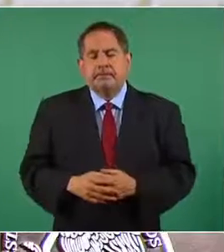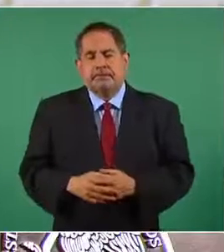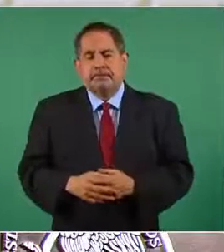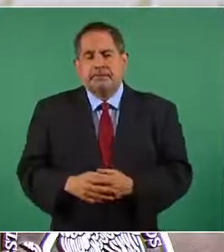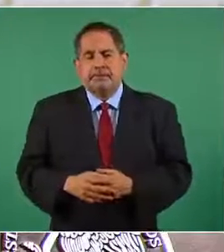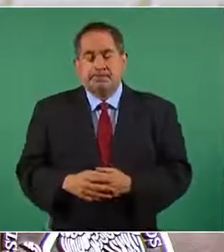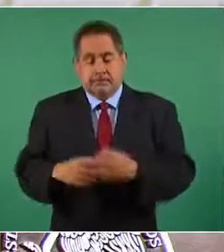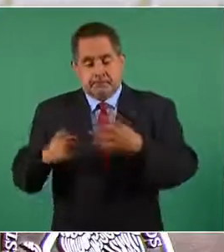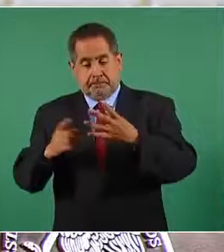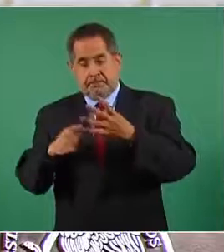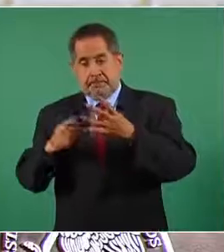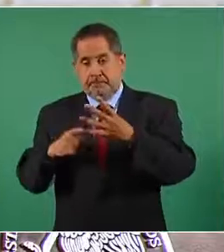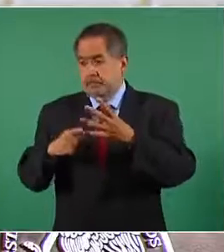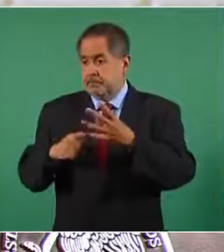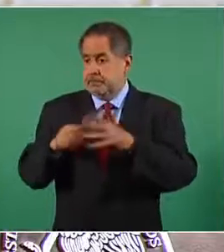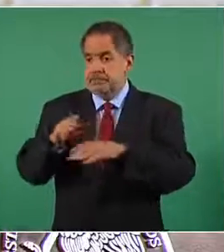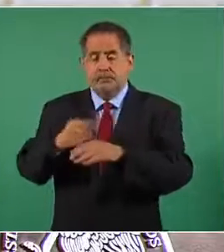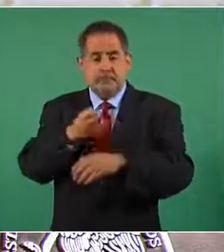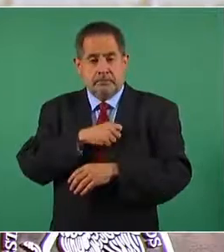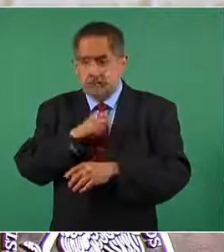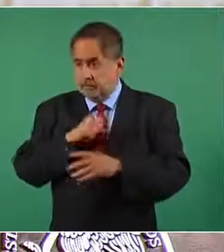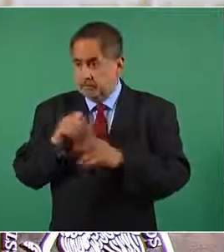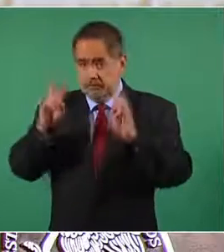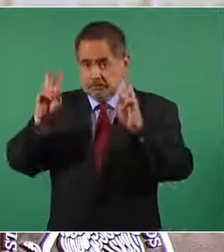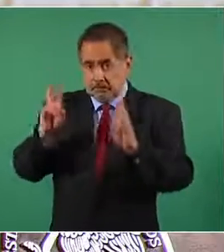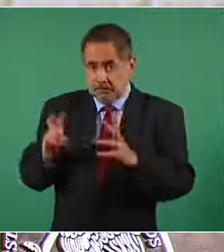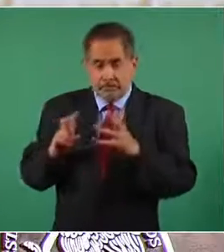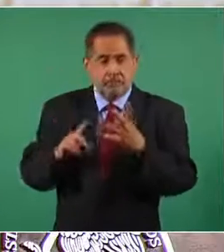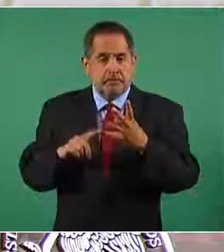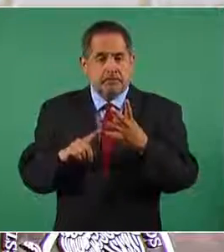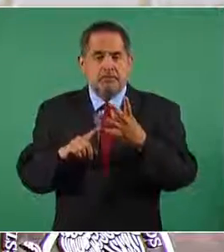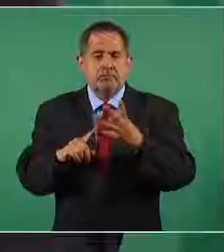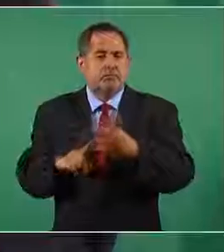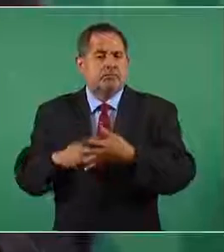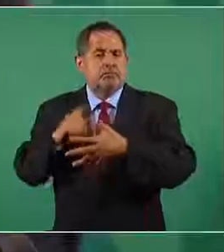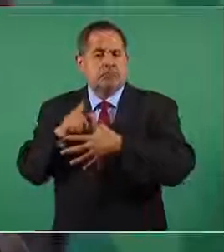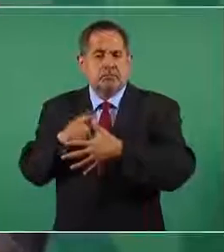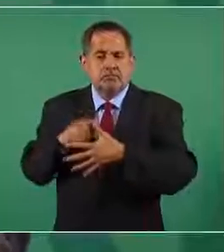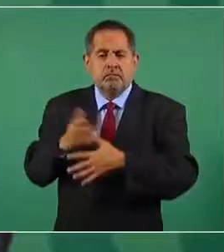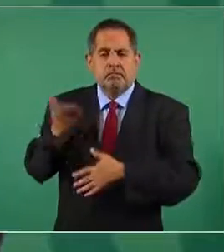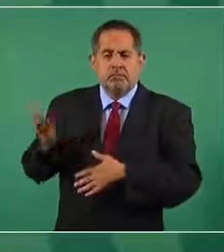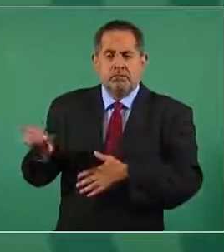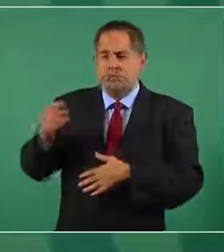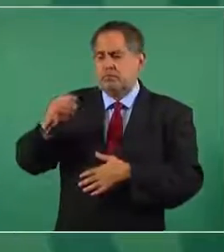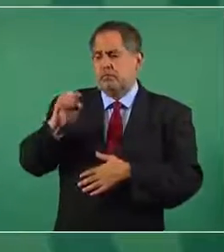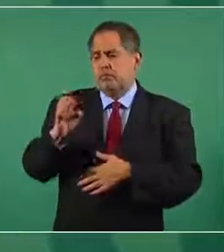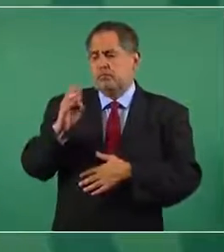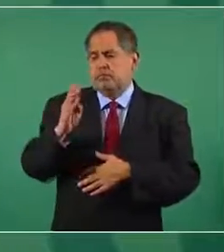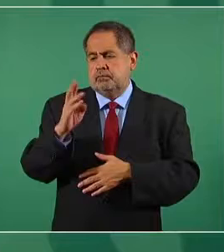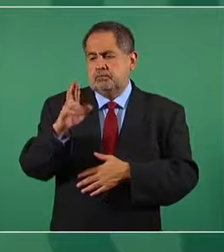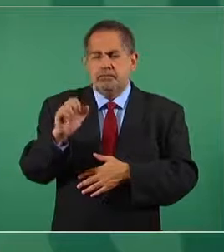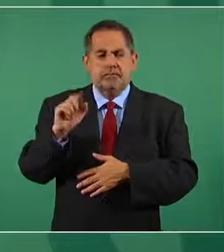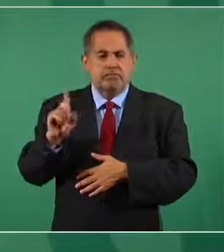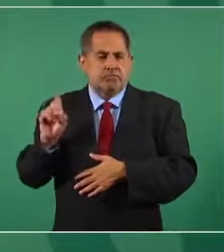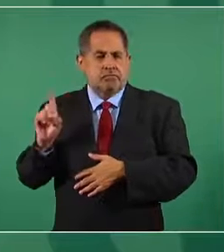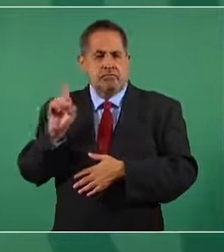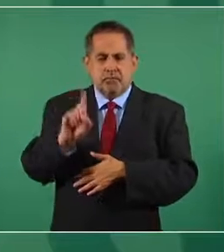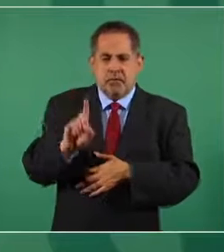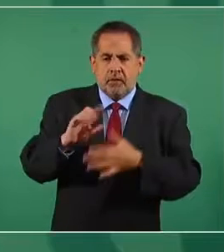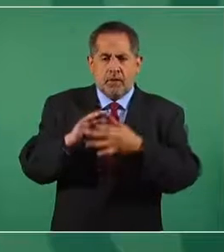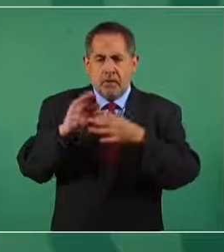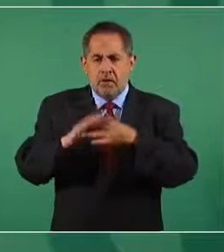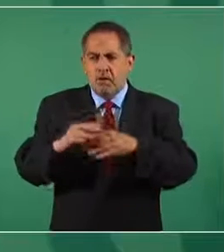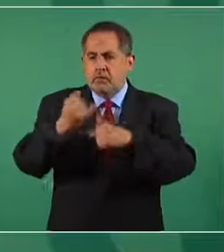Terminando la agenda de salud, le voy a pedir a Marcelo Ebrard que les